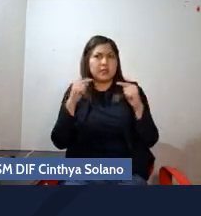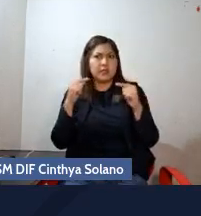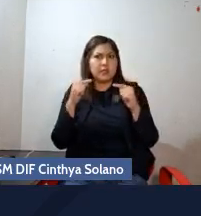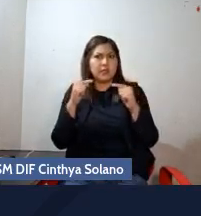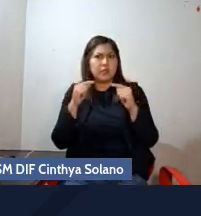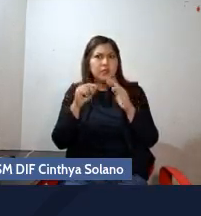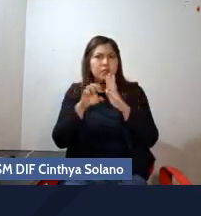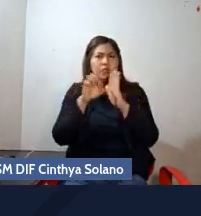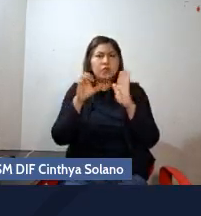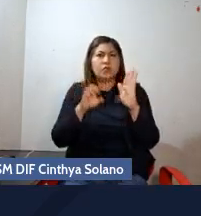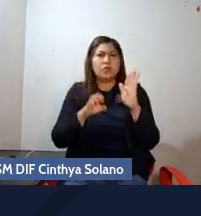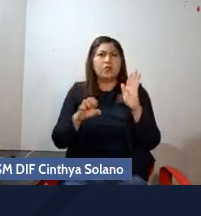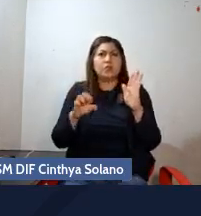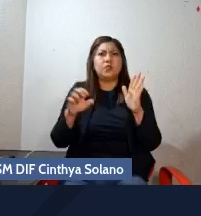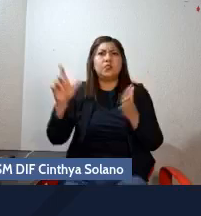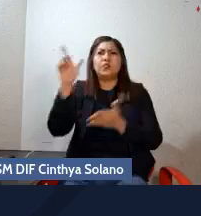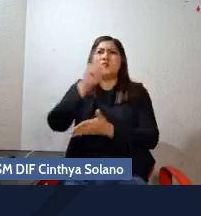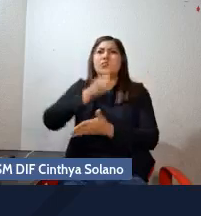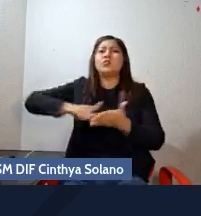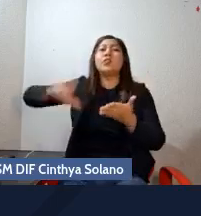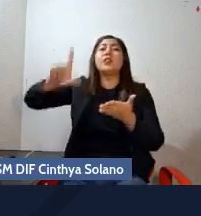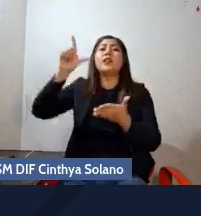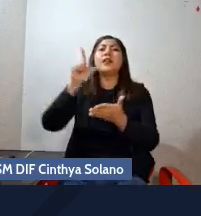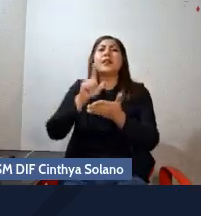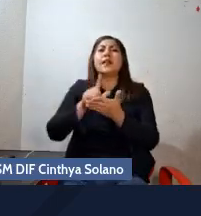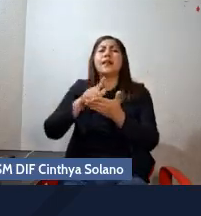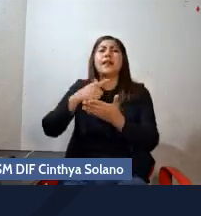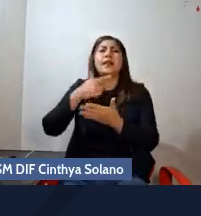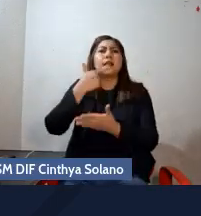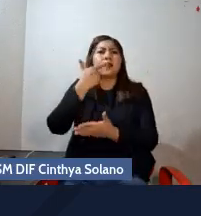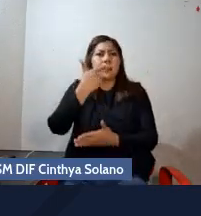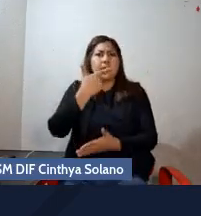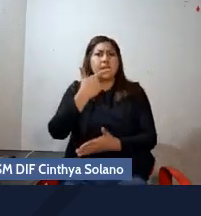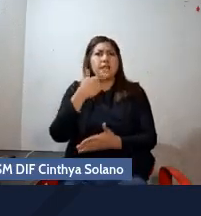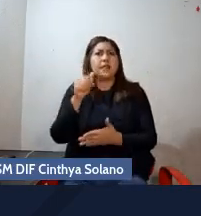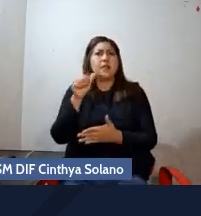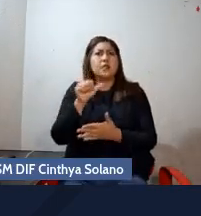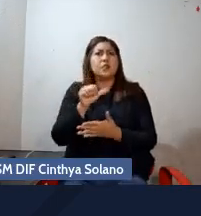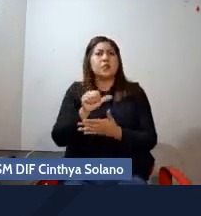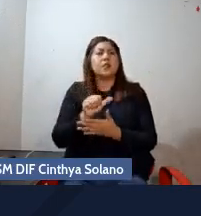ley, en el artículo 7 que tiene como